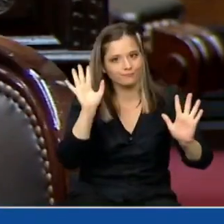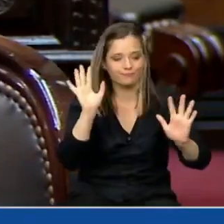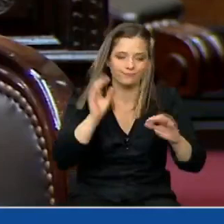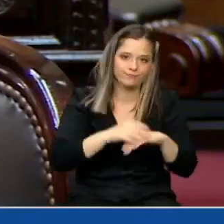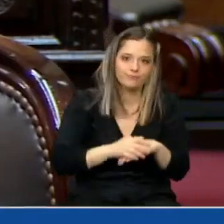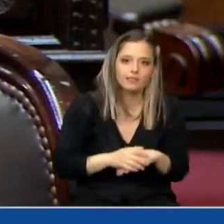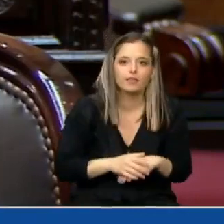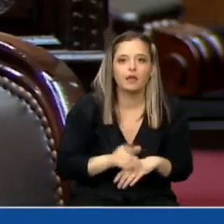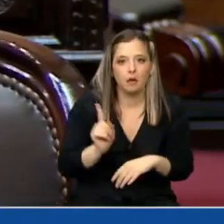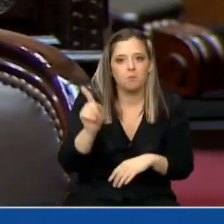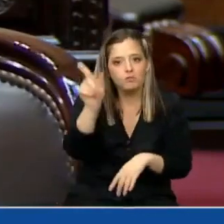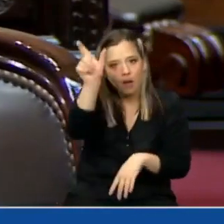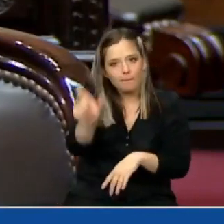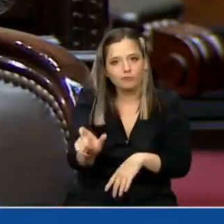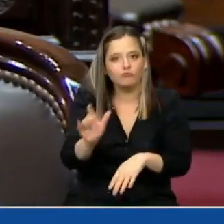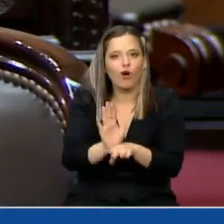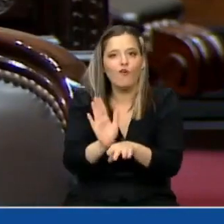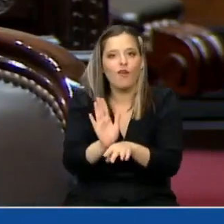que pidió por nosotros,